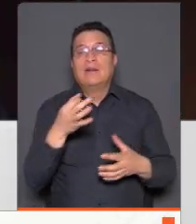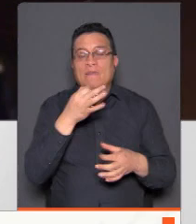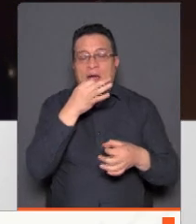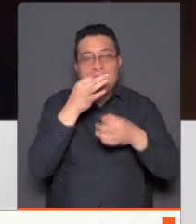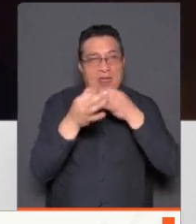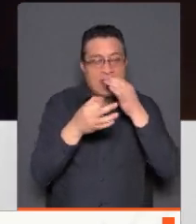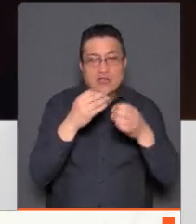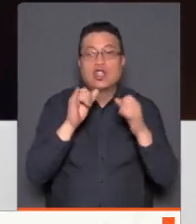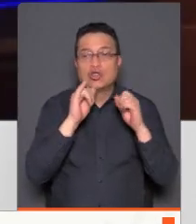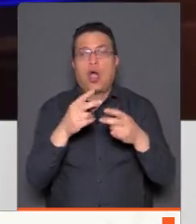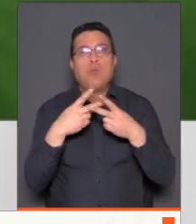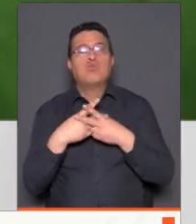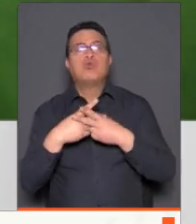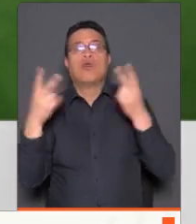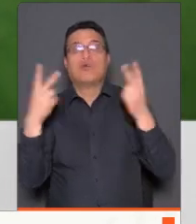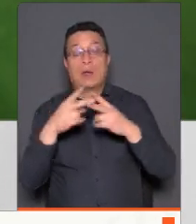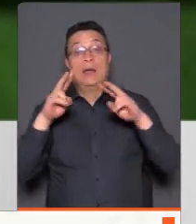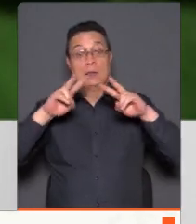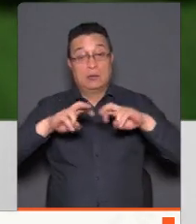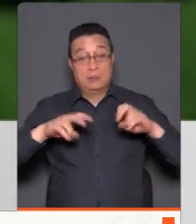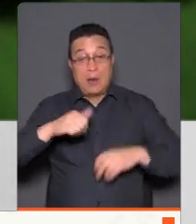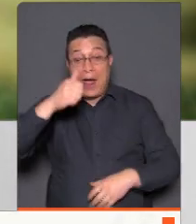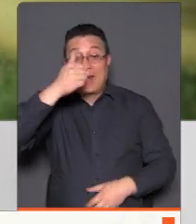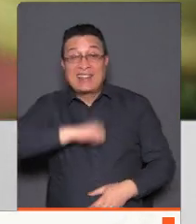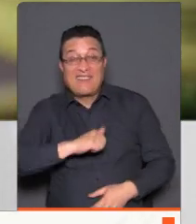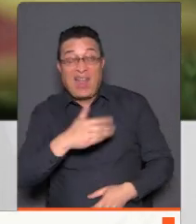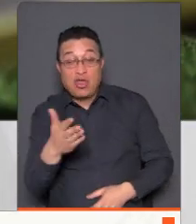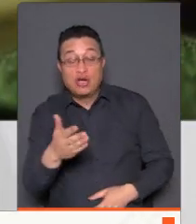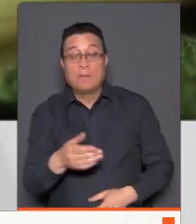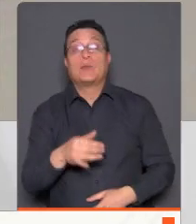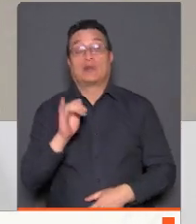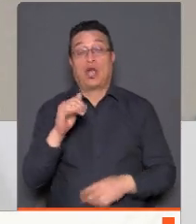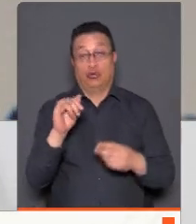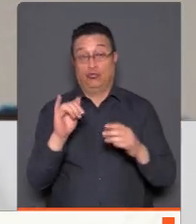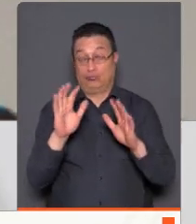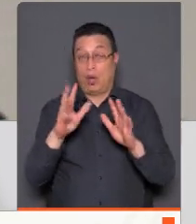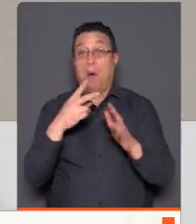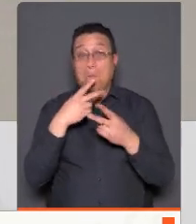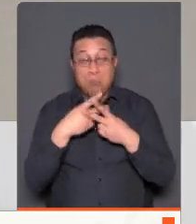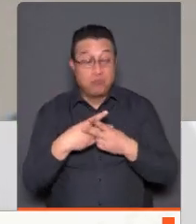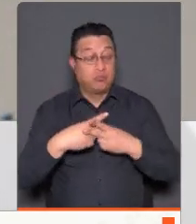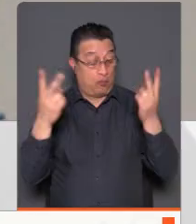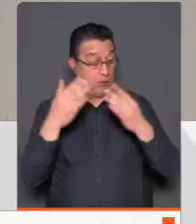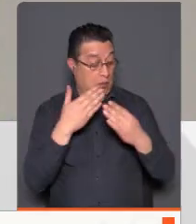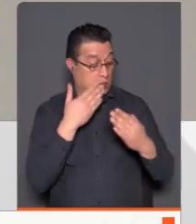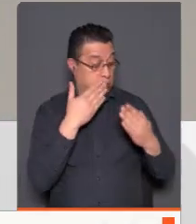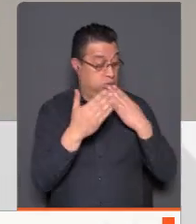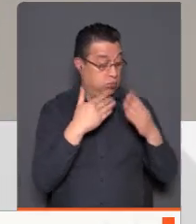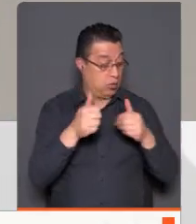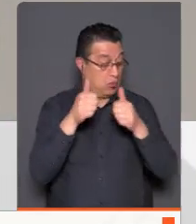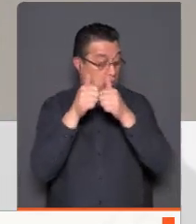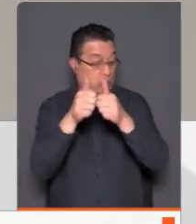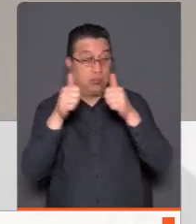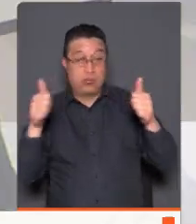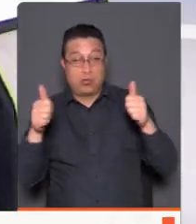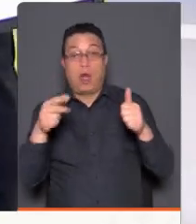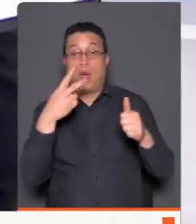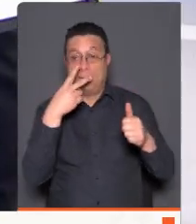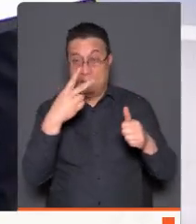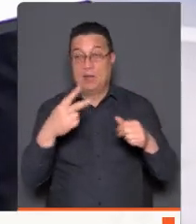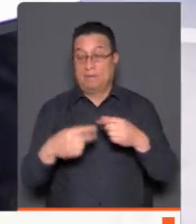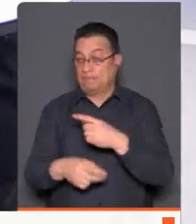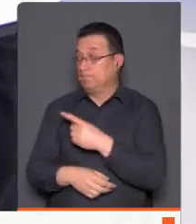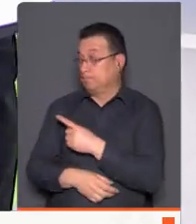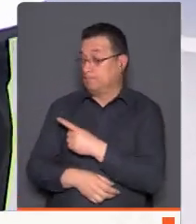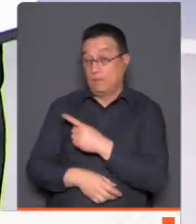reconoce públicamente porque es una investigación reservada? No, públicamente han hablado los operadores de... Podemos pasar a revisarlo. De hecho, públicamente